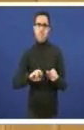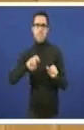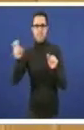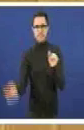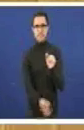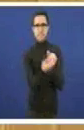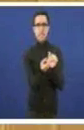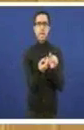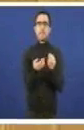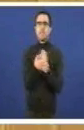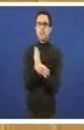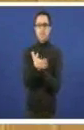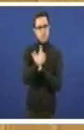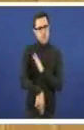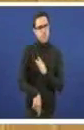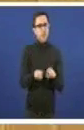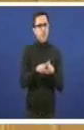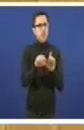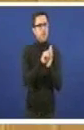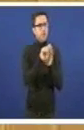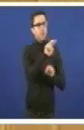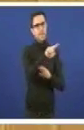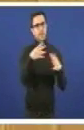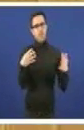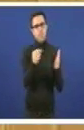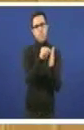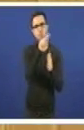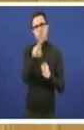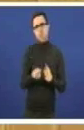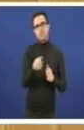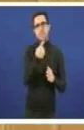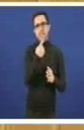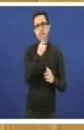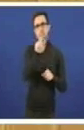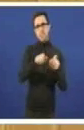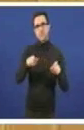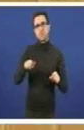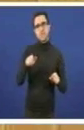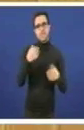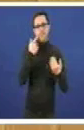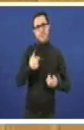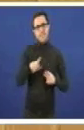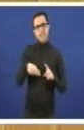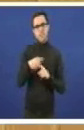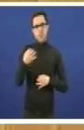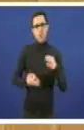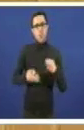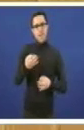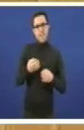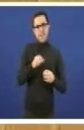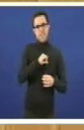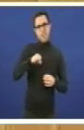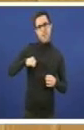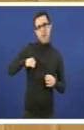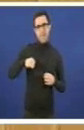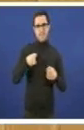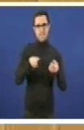artigo 29 no seu punto segundo ponía que as persoas físicas e xurídicas privadas de iniciativa social ou de caráter